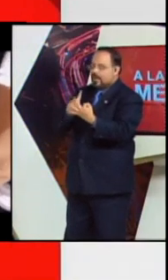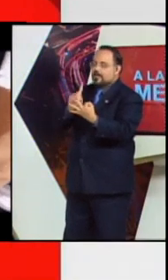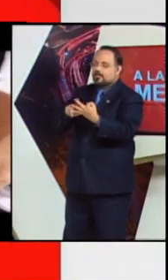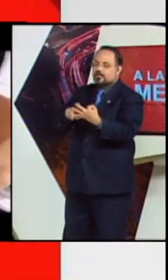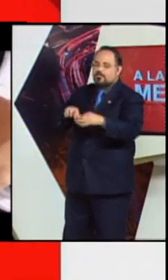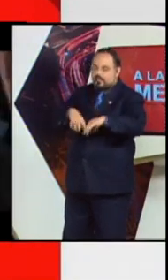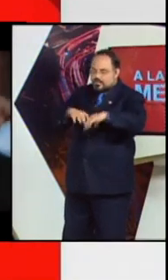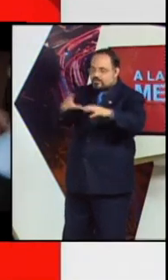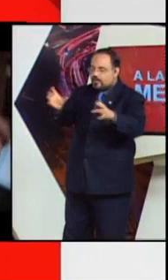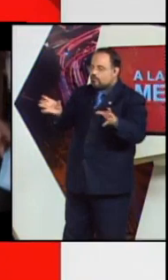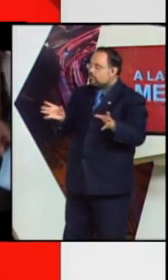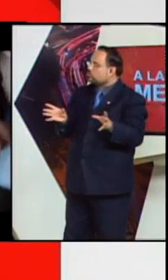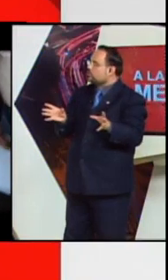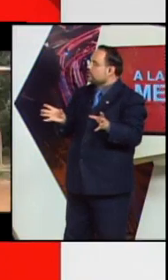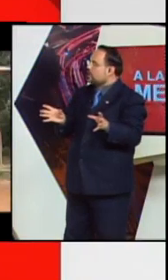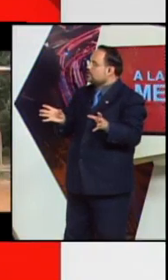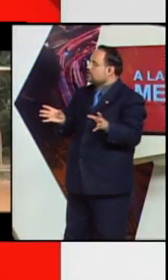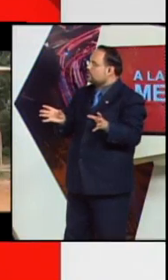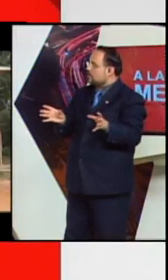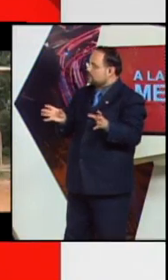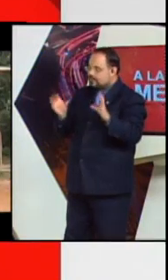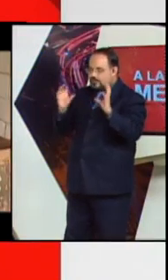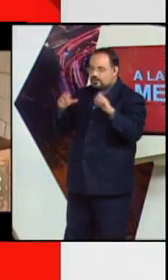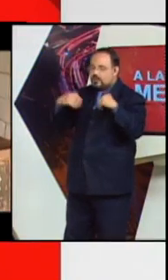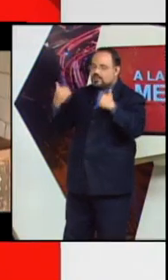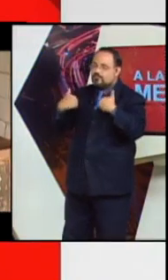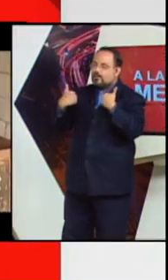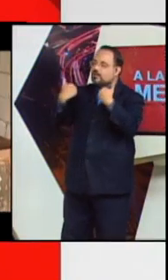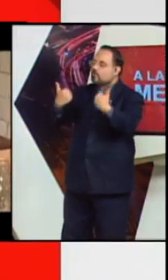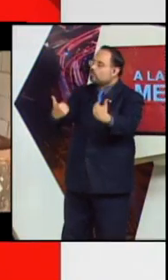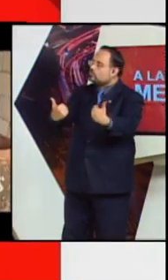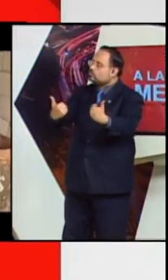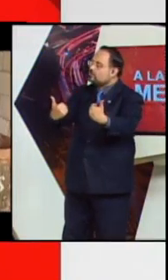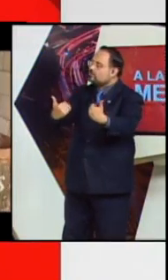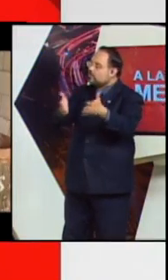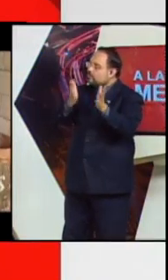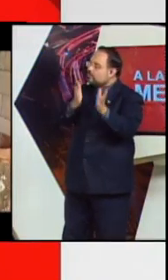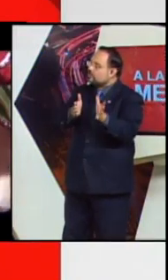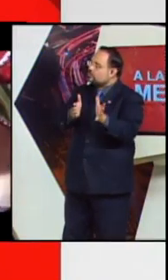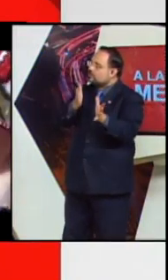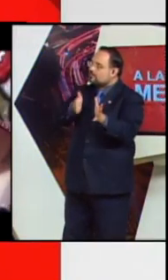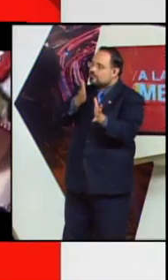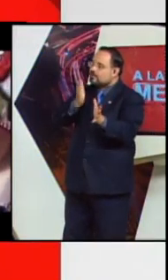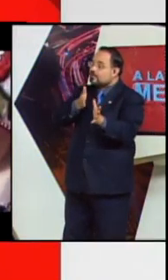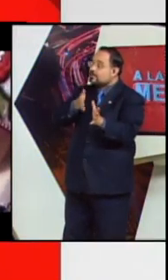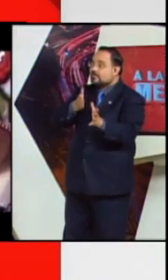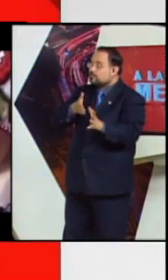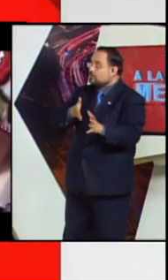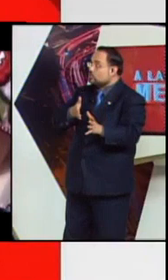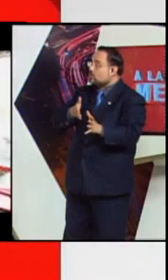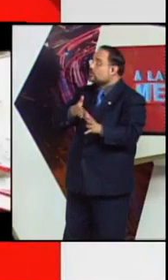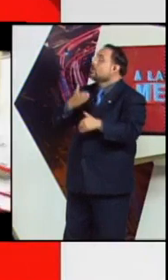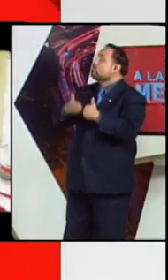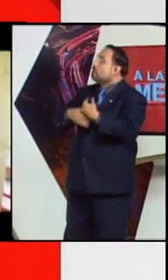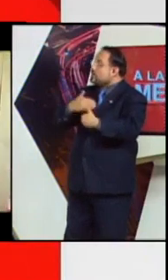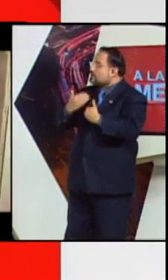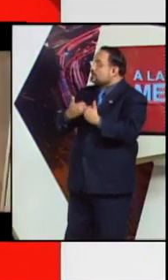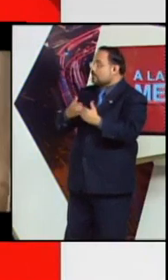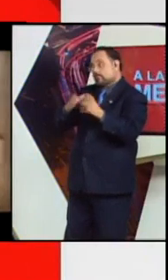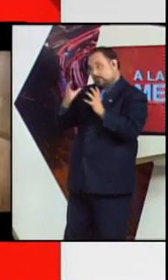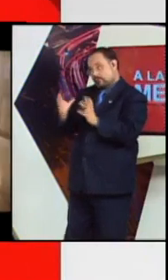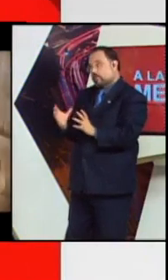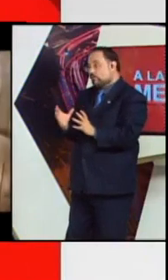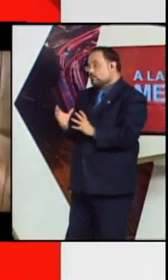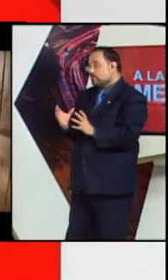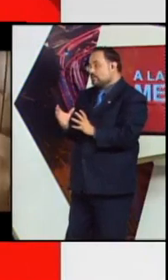en el tema de llevar oportunidades laborales en el tema de llevar otro tipo de inversiones que permitan que estas personas puedan